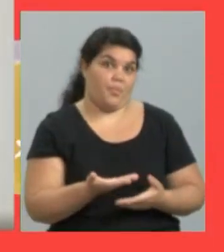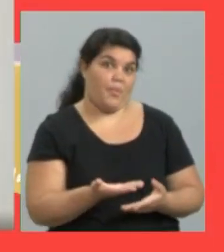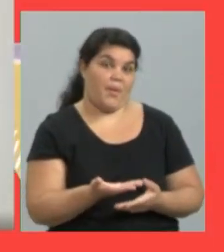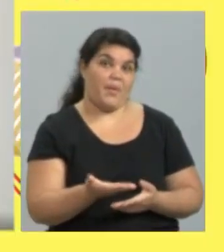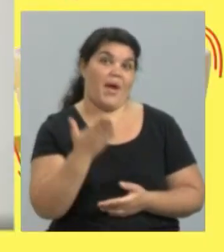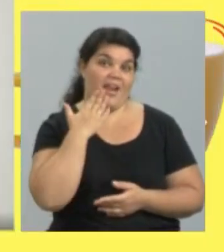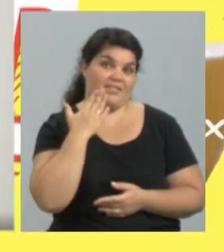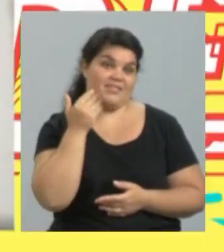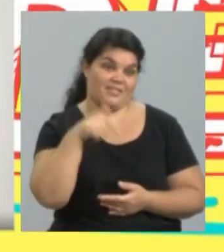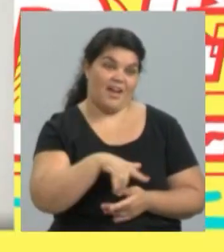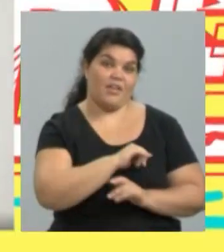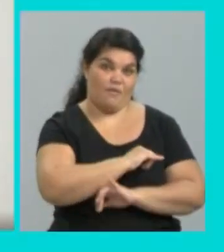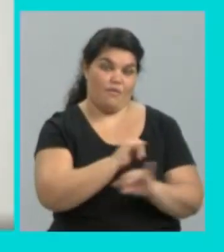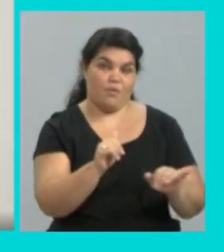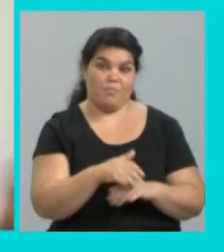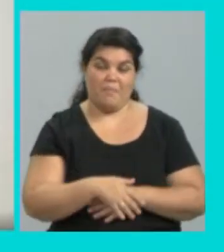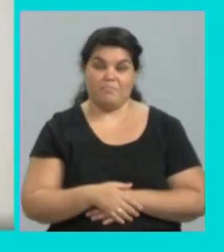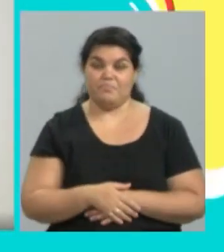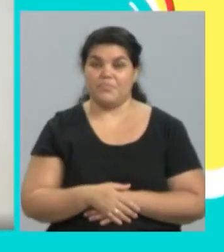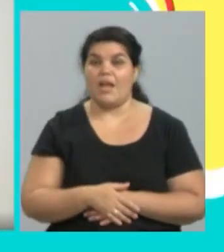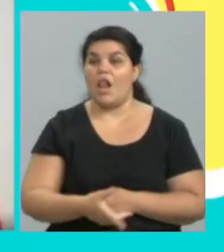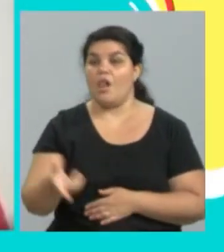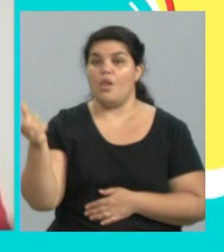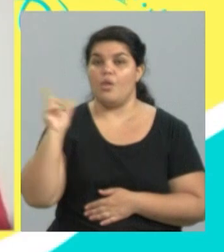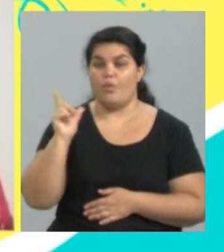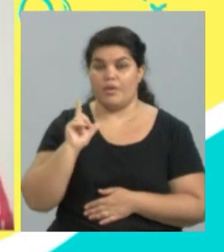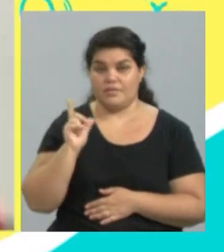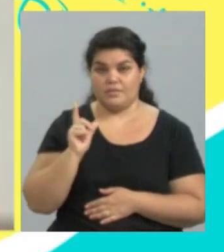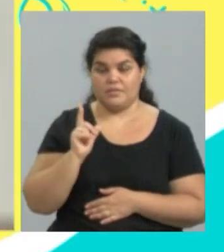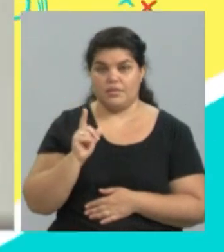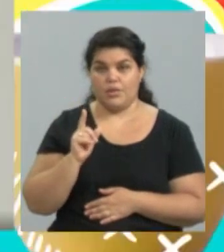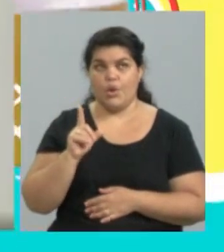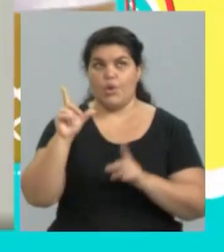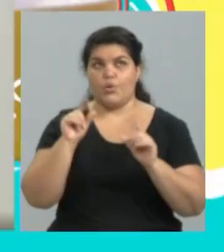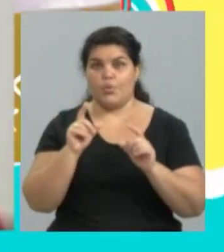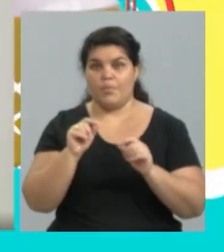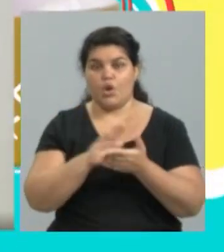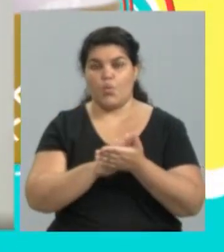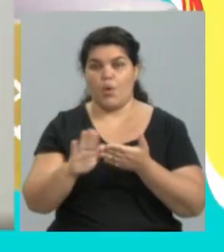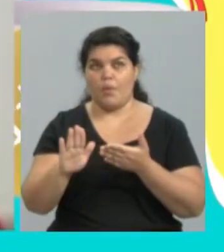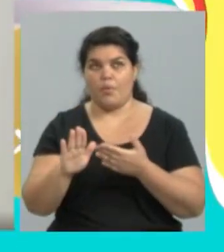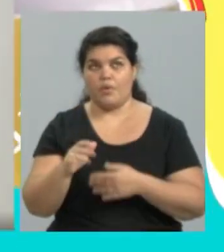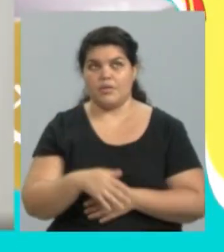encanta. el día lunes se lanzó la nueva línea, que es del